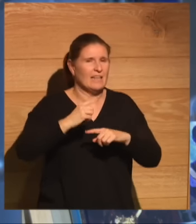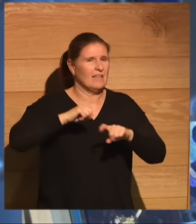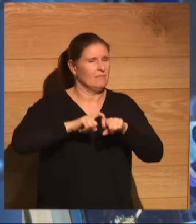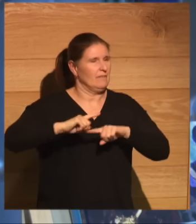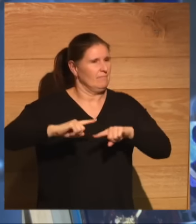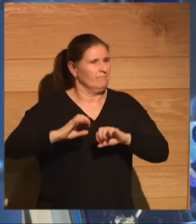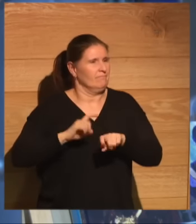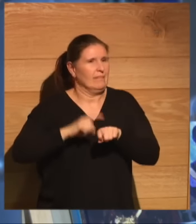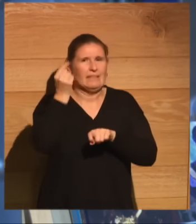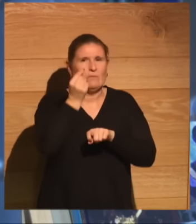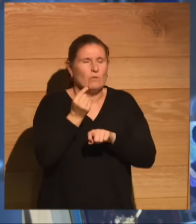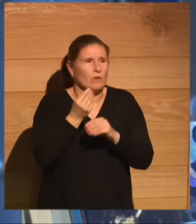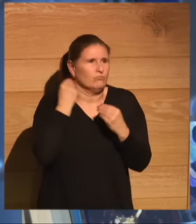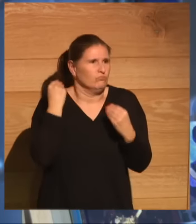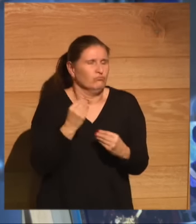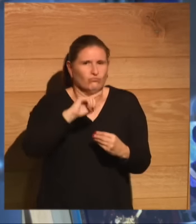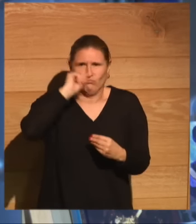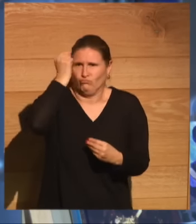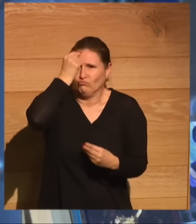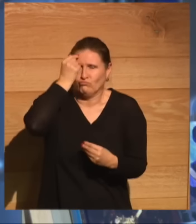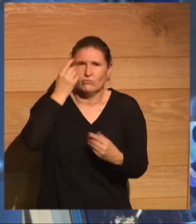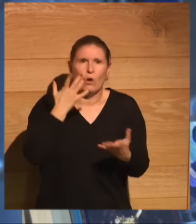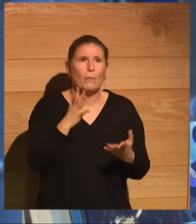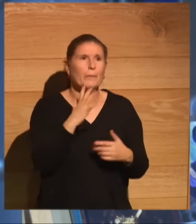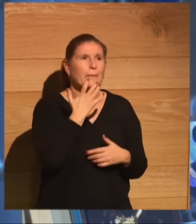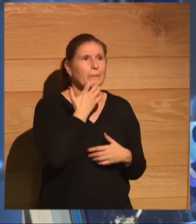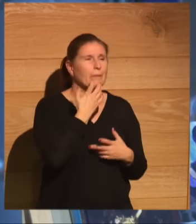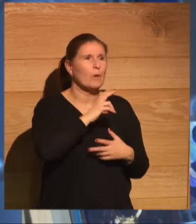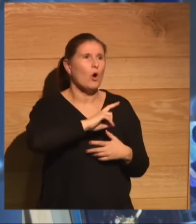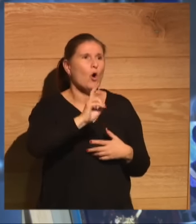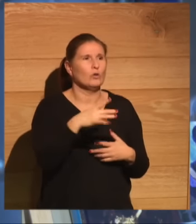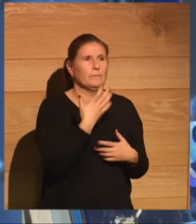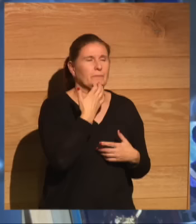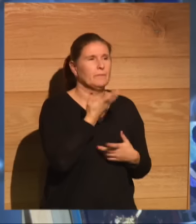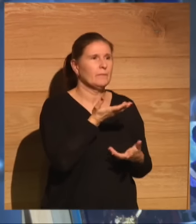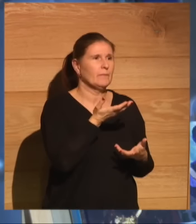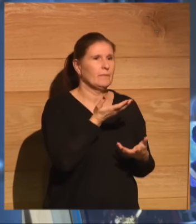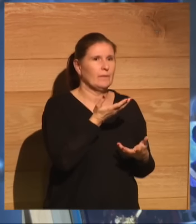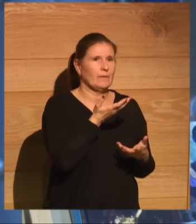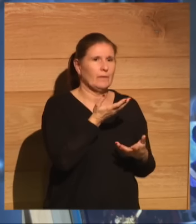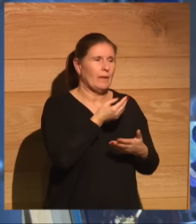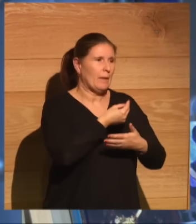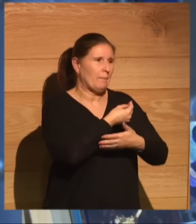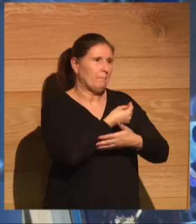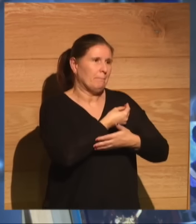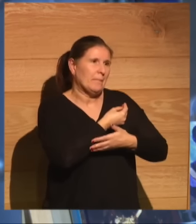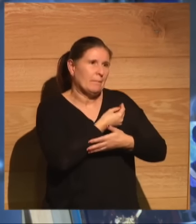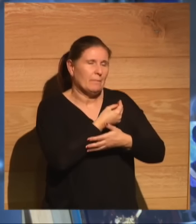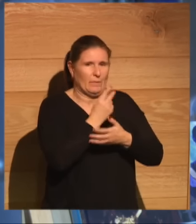esas ideas. Y no hacen que un bebé gordo tenga una especie de cortaúñas en las manos.